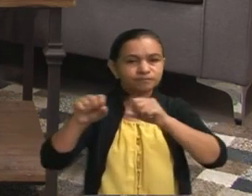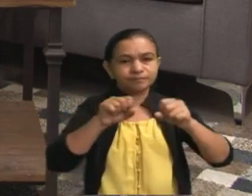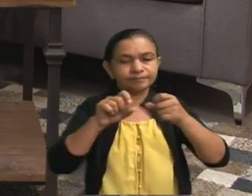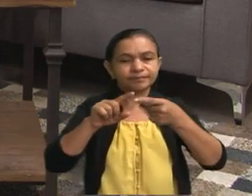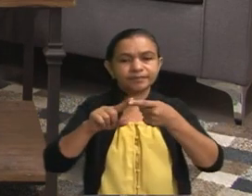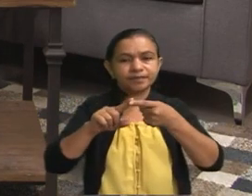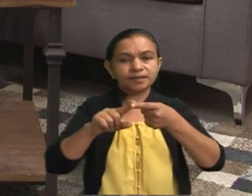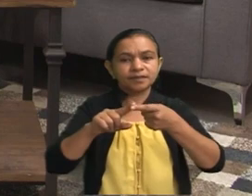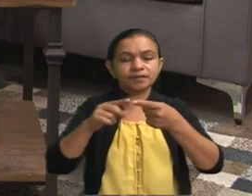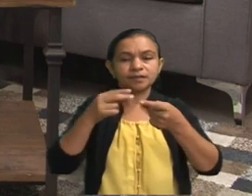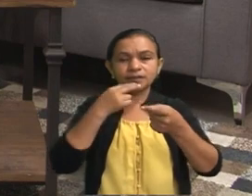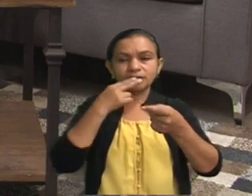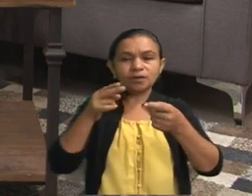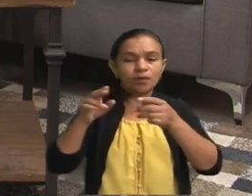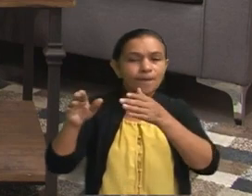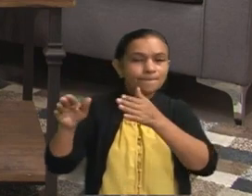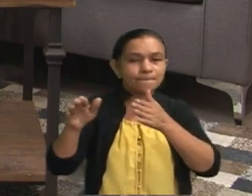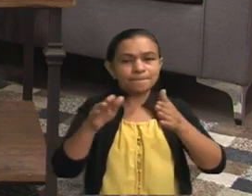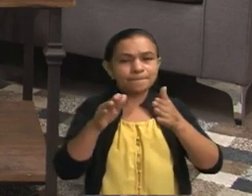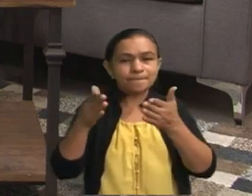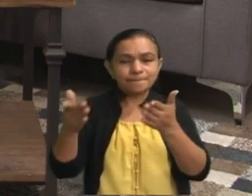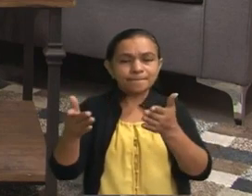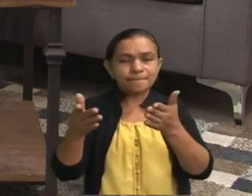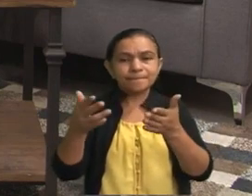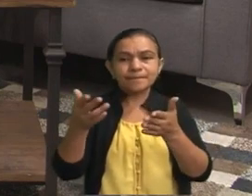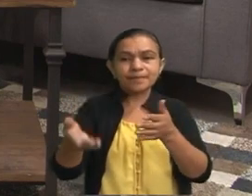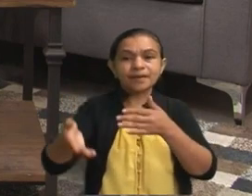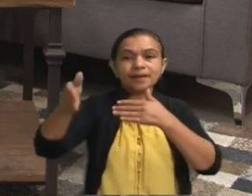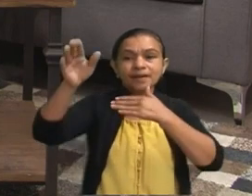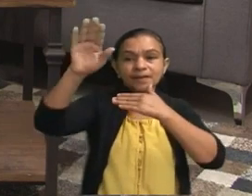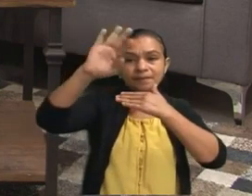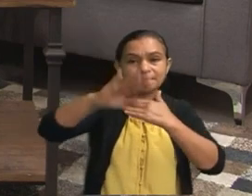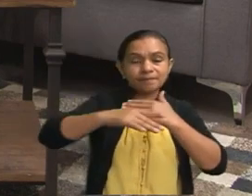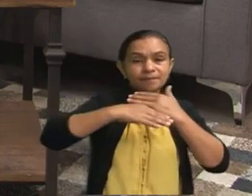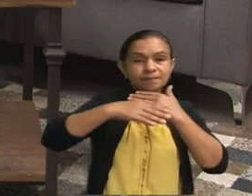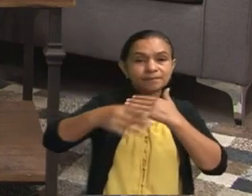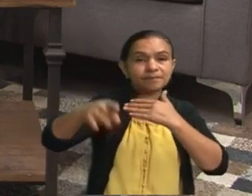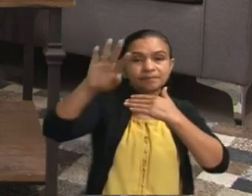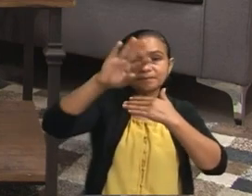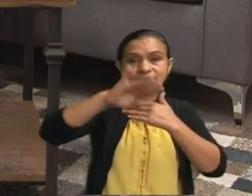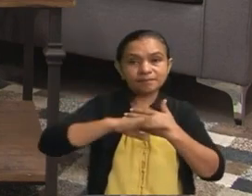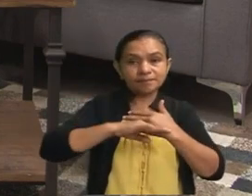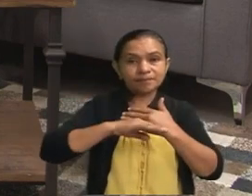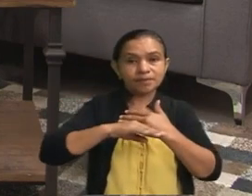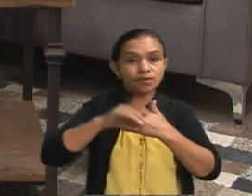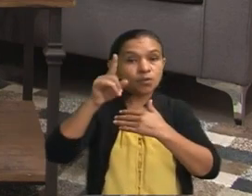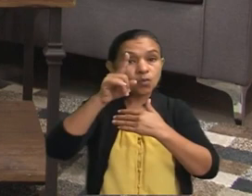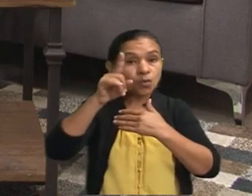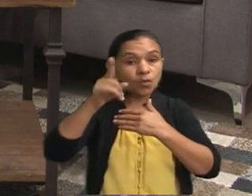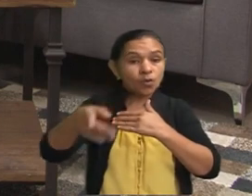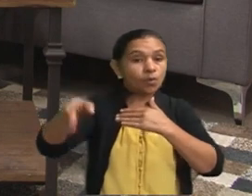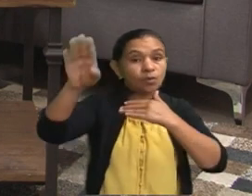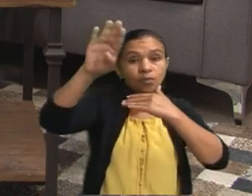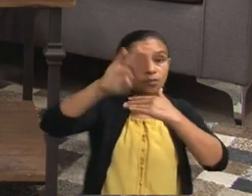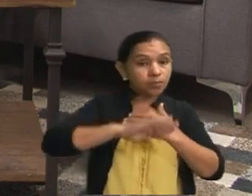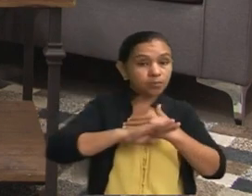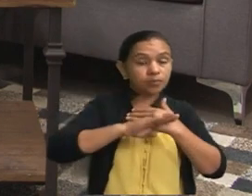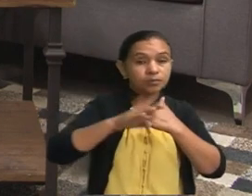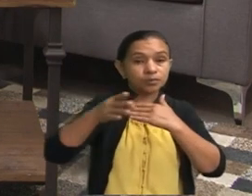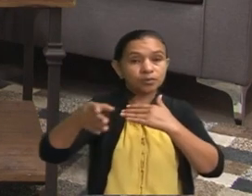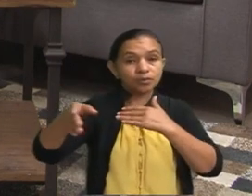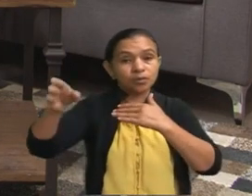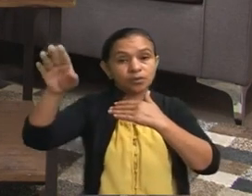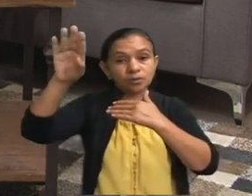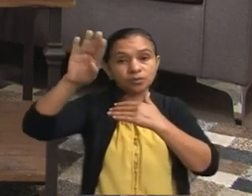hasta lo ejemplificó con movimiento, el océano, ¿verdad?, no hace una sola entrada, sino que queda